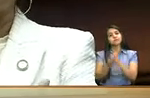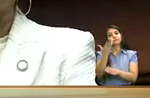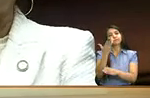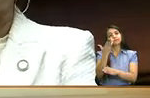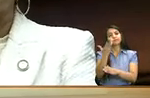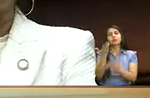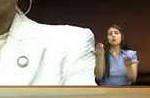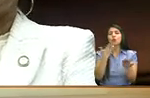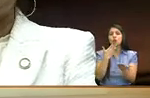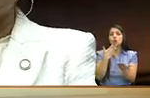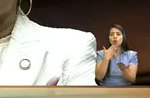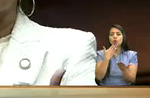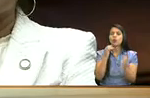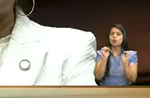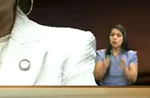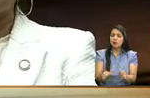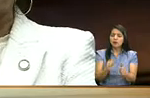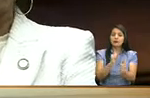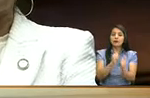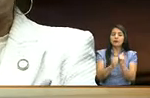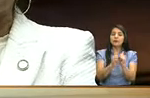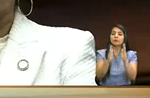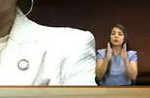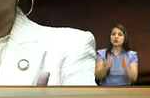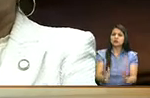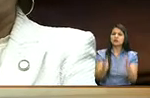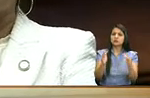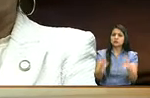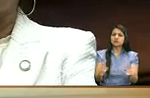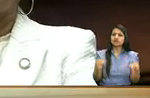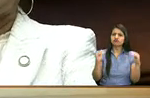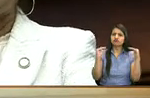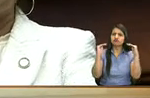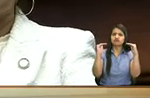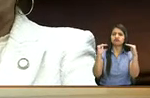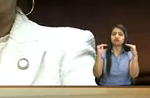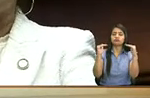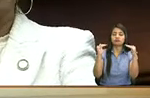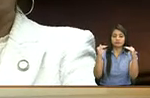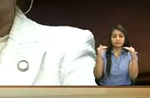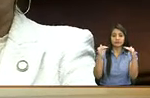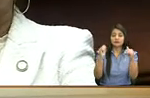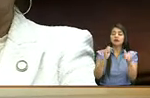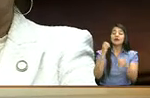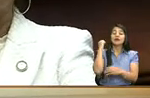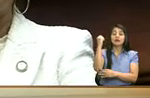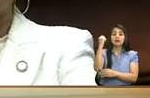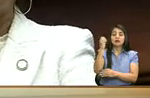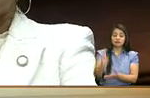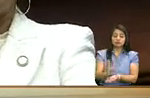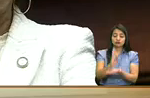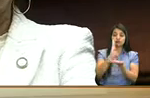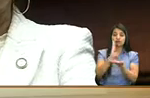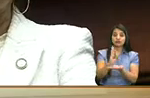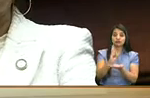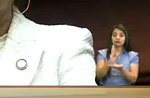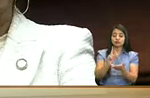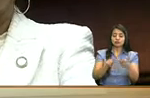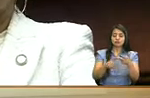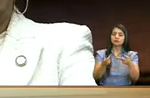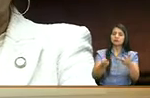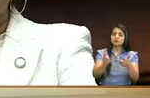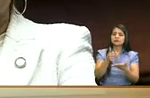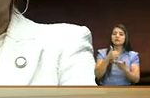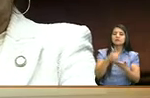las condiciones de deportistas de alto rendimiento, el derecho a la seguridad social e